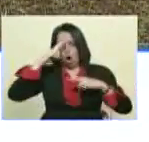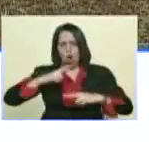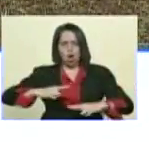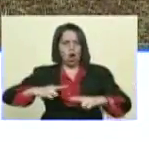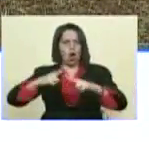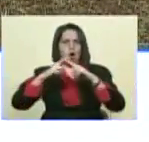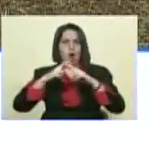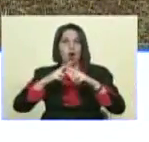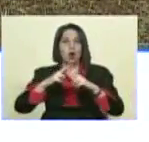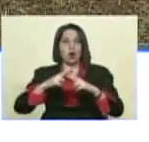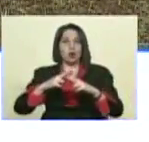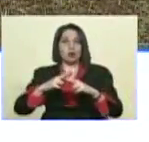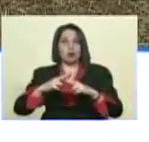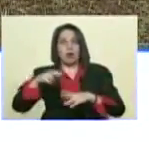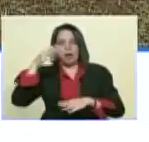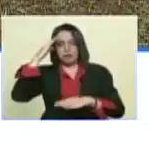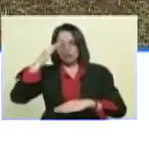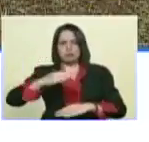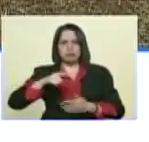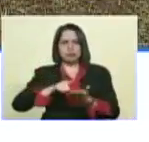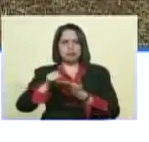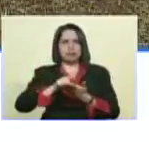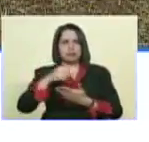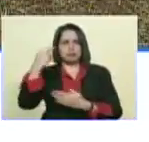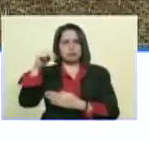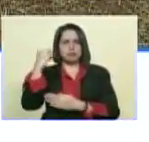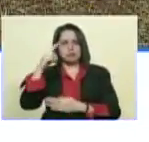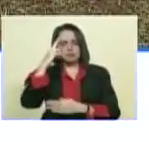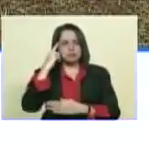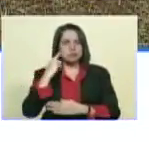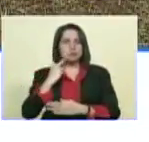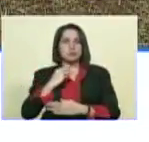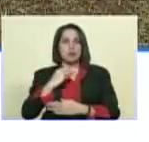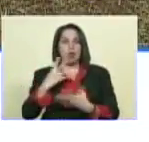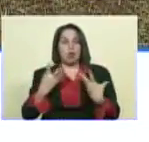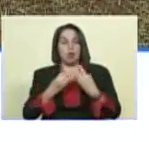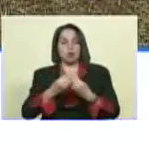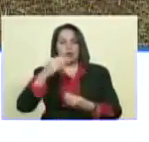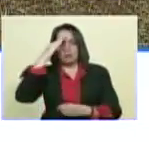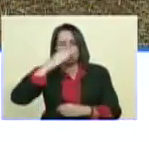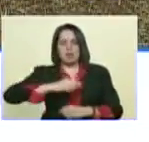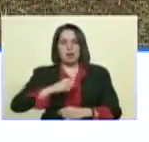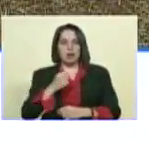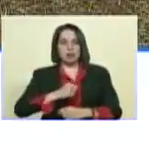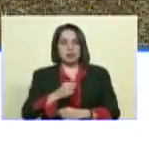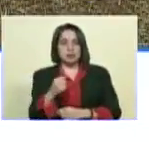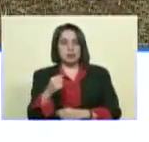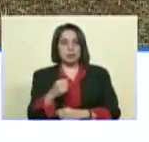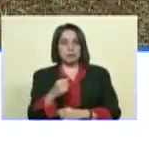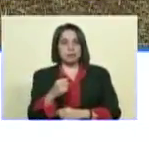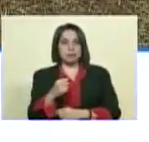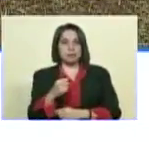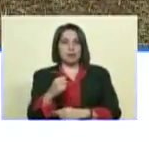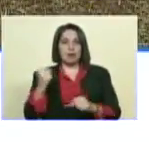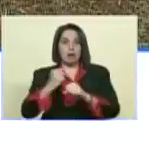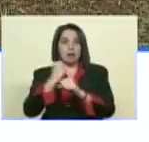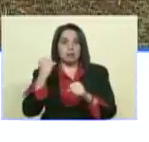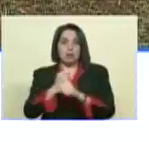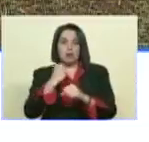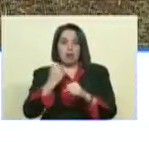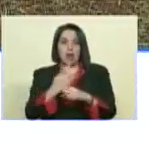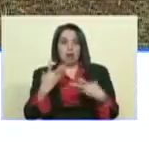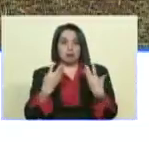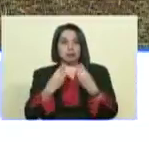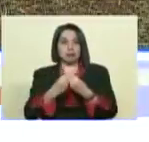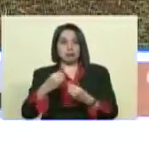a la Fuerza Armada Nacional Bolivariana y a las Fuerzas Conjuntas Militares Policiales que hacen de manera heroica